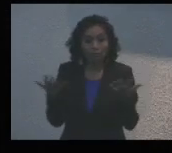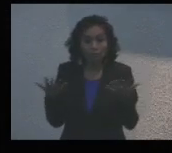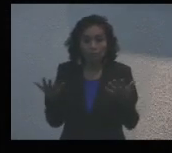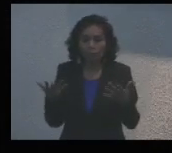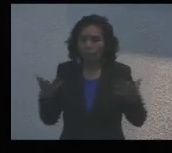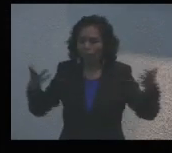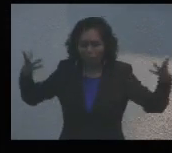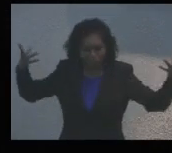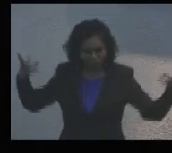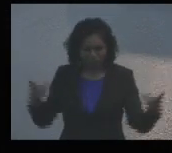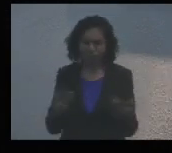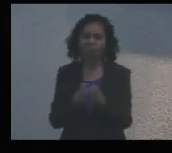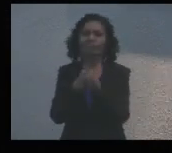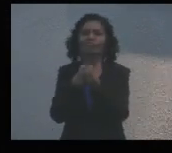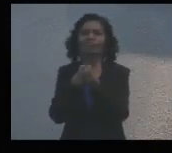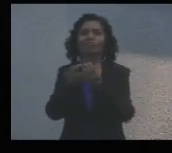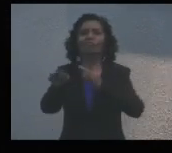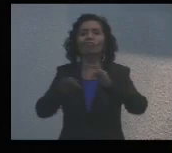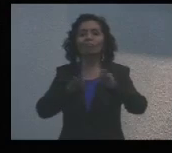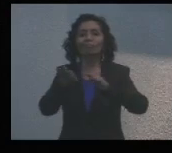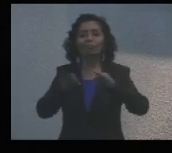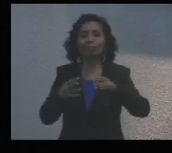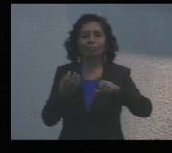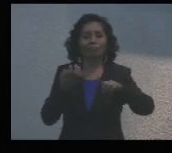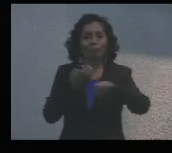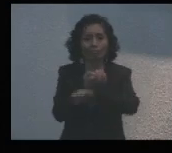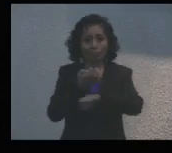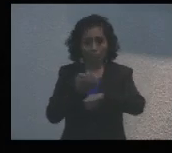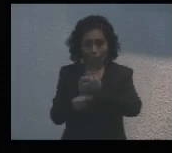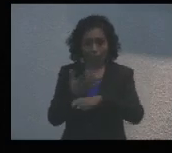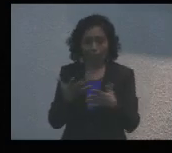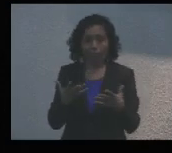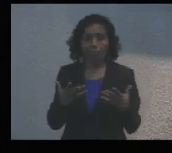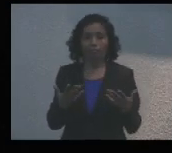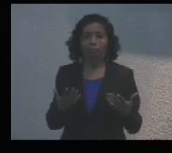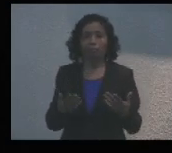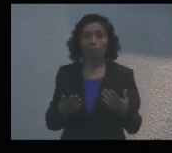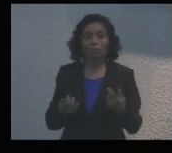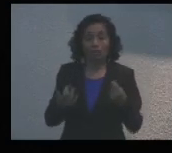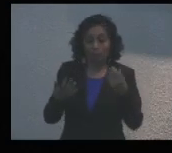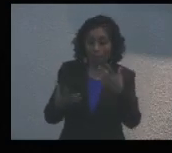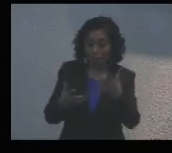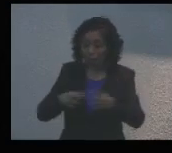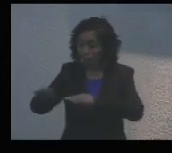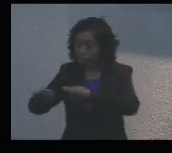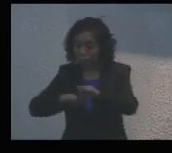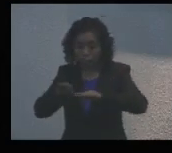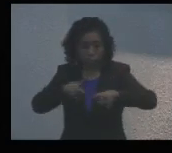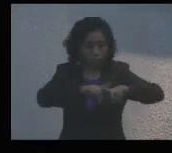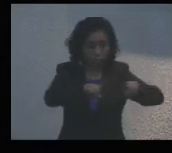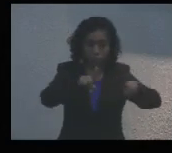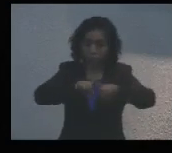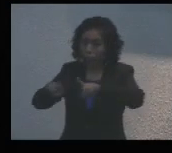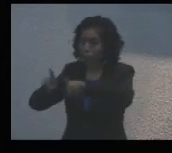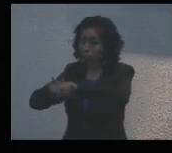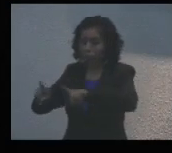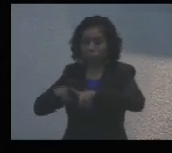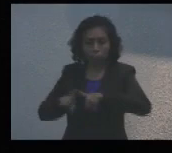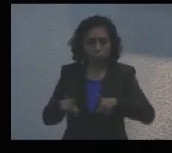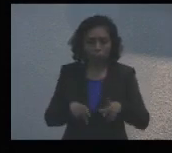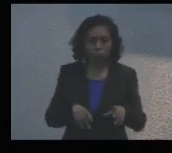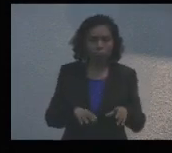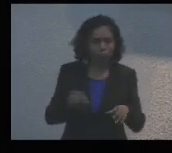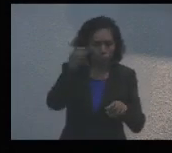sinergia entre los tres poderes del Estado y entre estos con los diversos sectores sociales que tienen